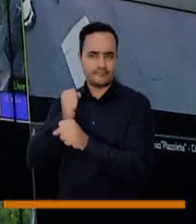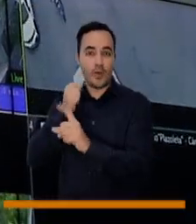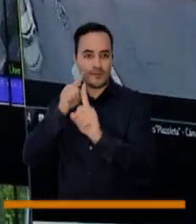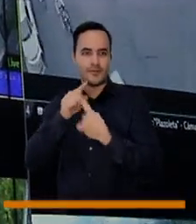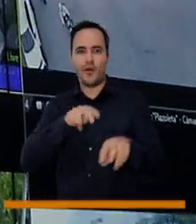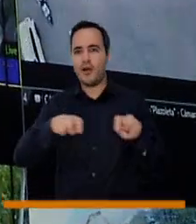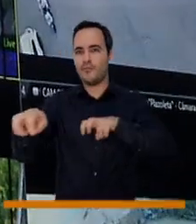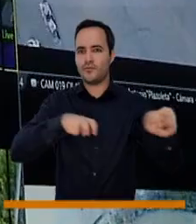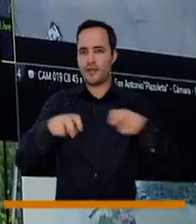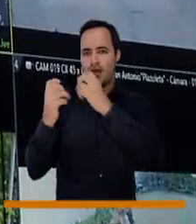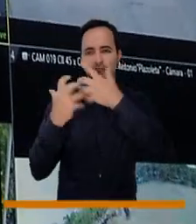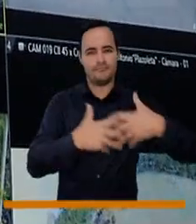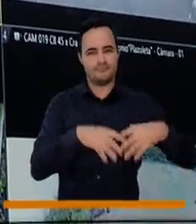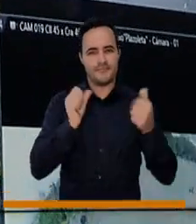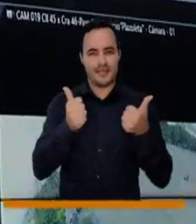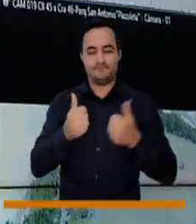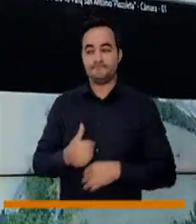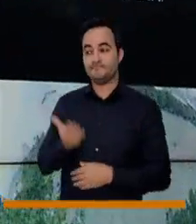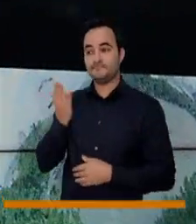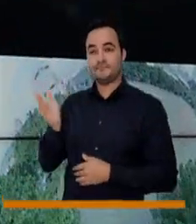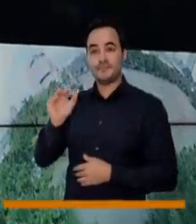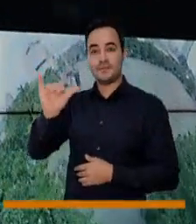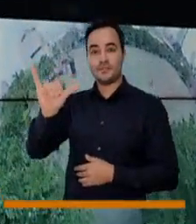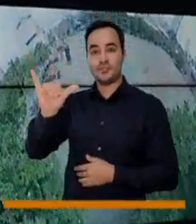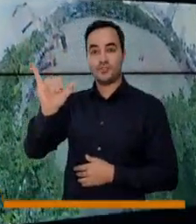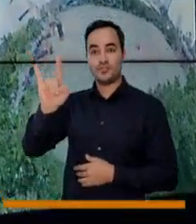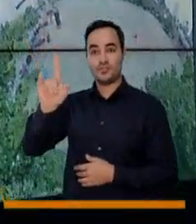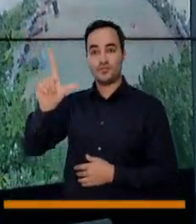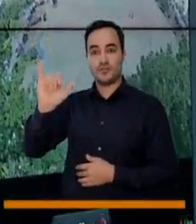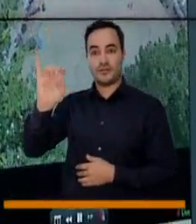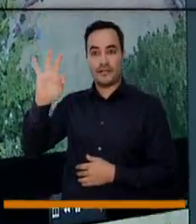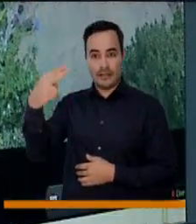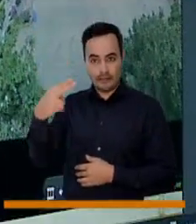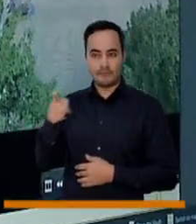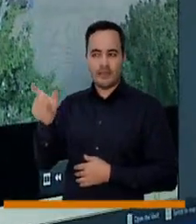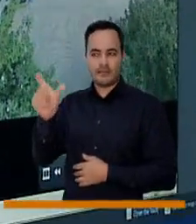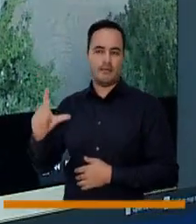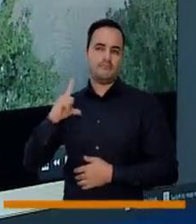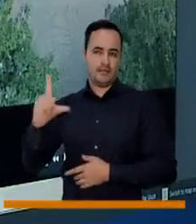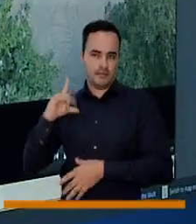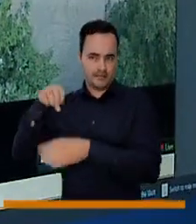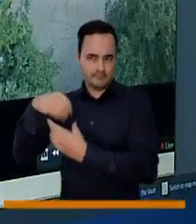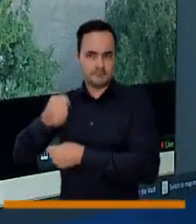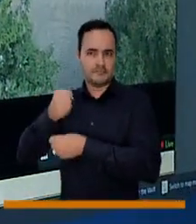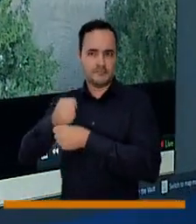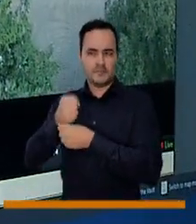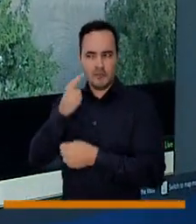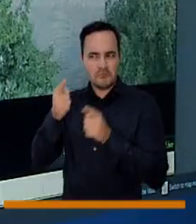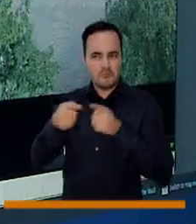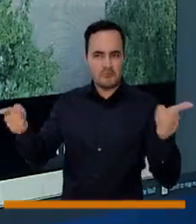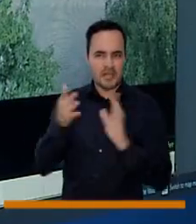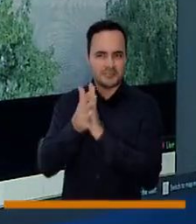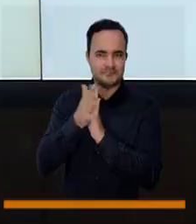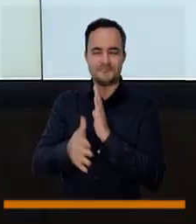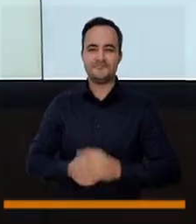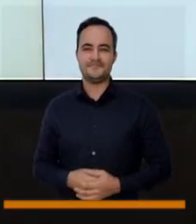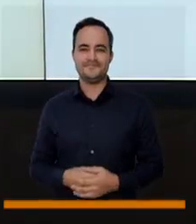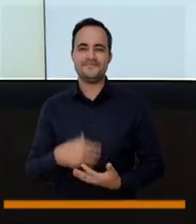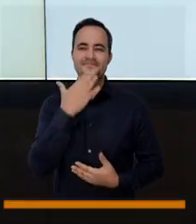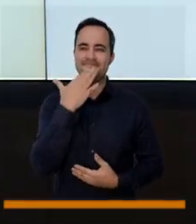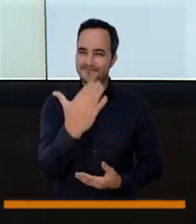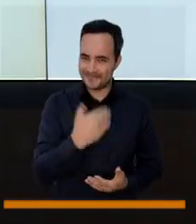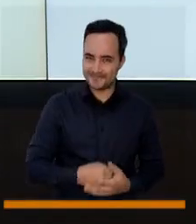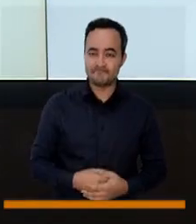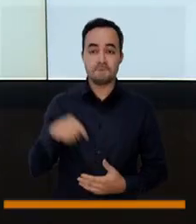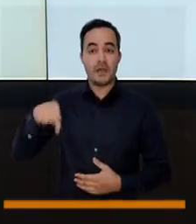nos encontramos con Juliet Pavón, líder de este centro, que nos va a contar más a detalle acerca de este. Bienvenida, Juliet. Muchas